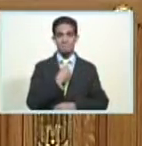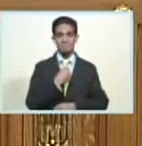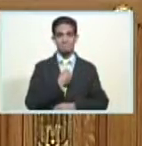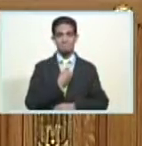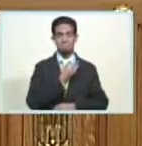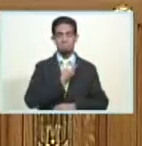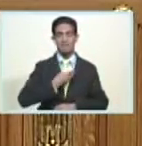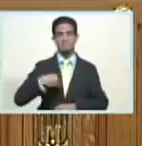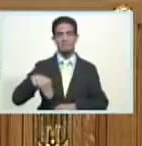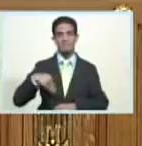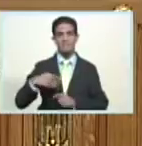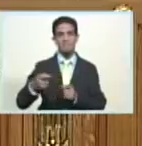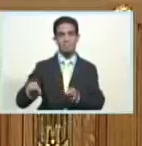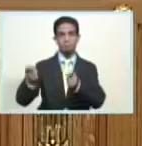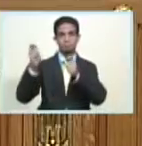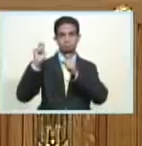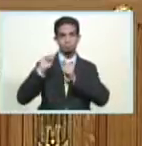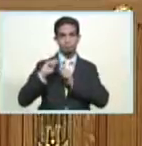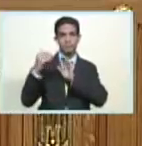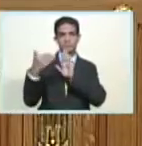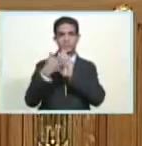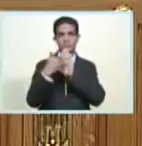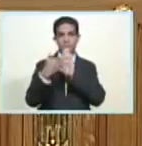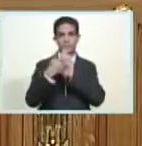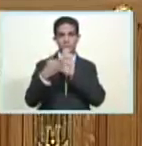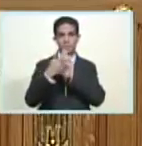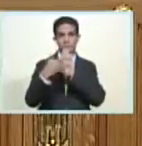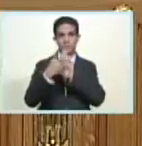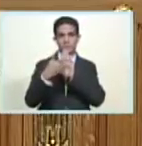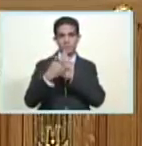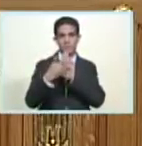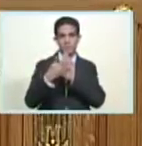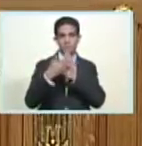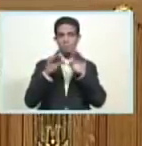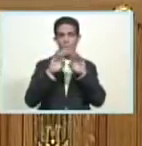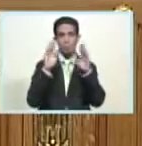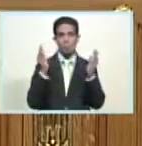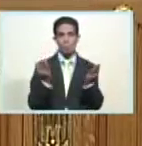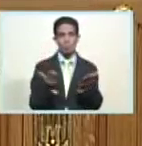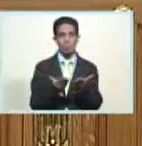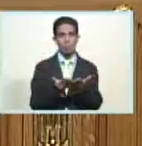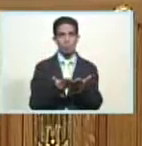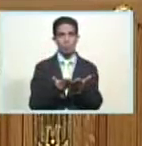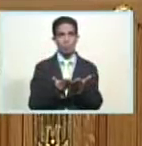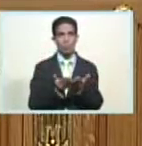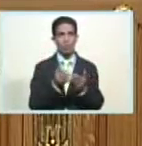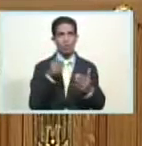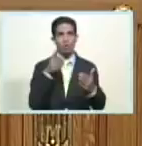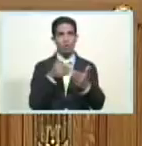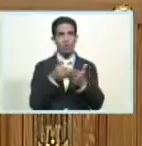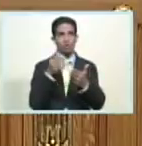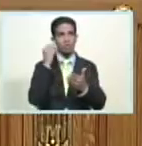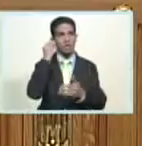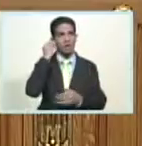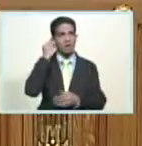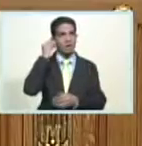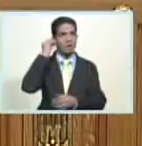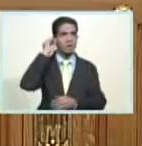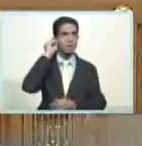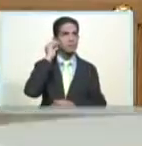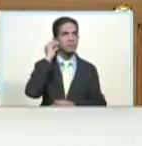viviendo, de acoso imperialista y persecución imperialista mundial contra el liderazgo de la revolución.